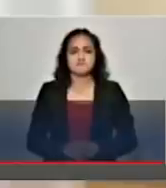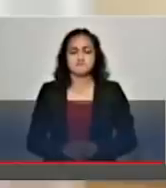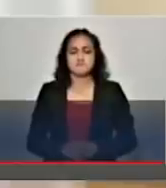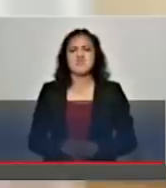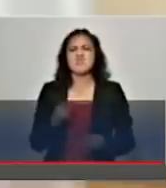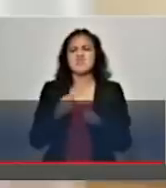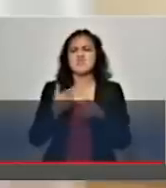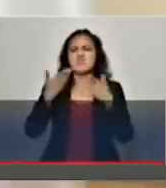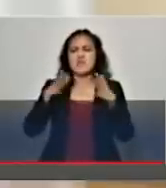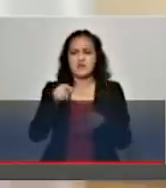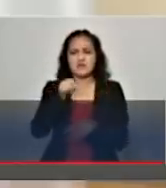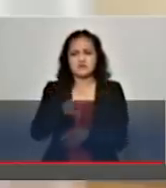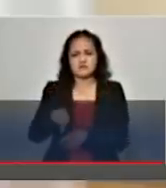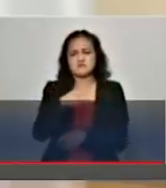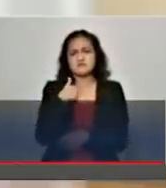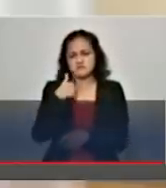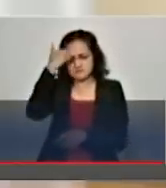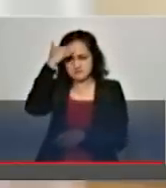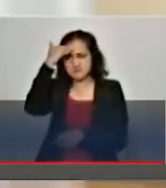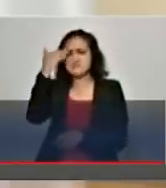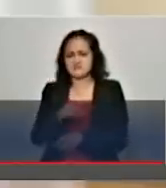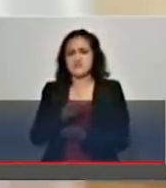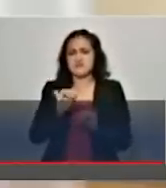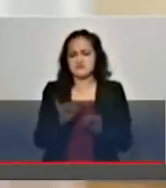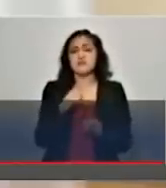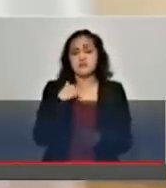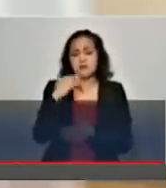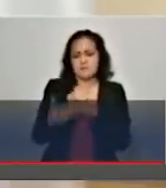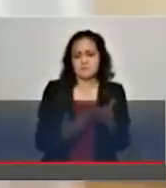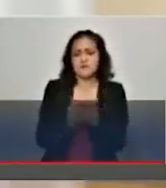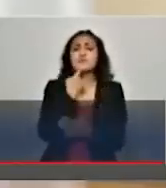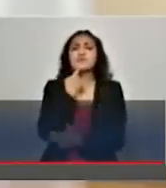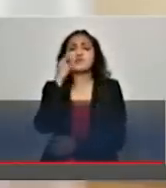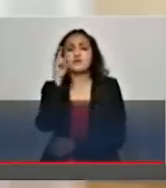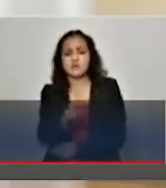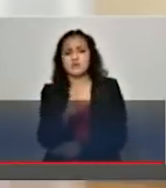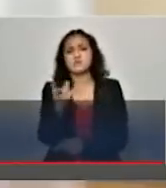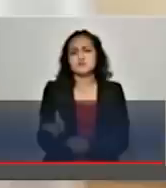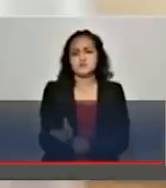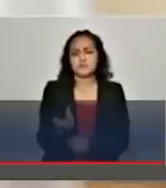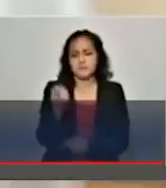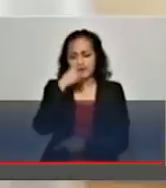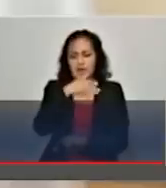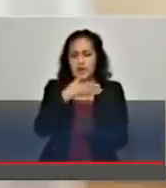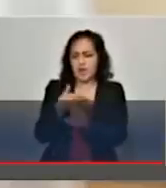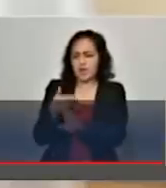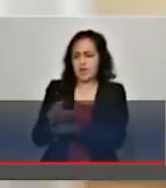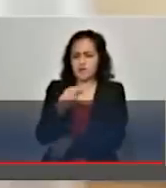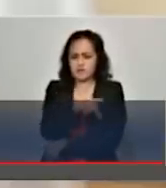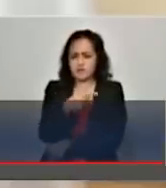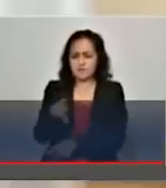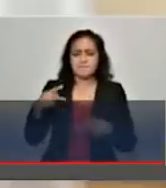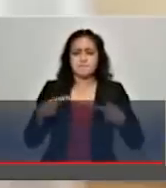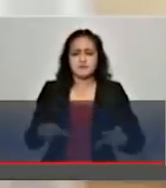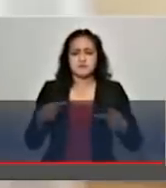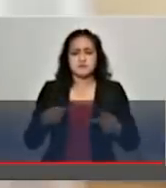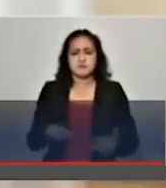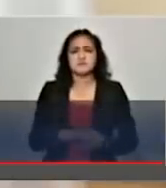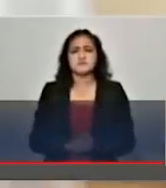quienes fueron pues y presentaremos denuncias penales en cada caso